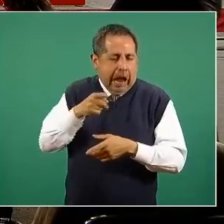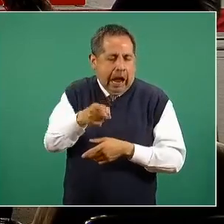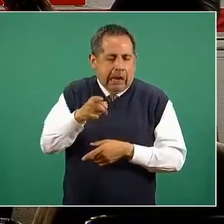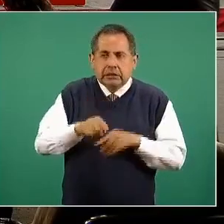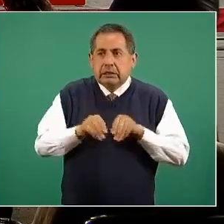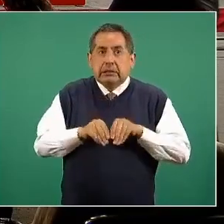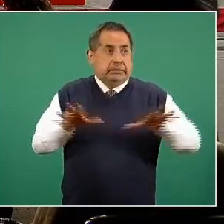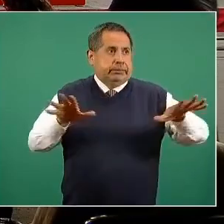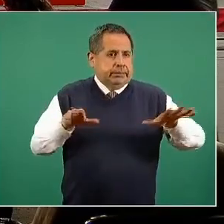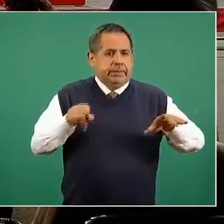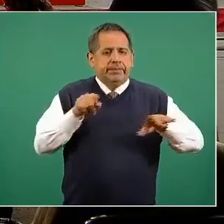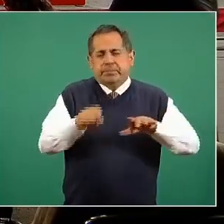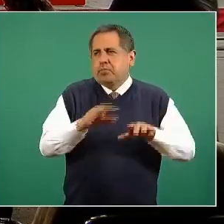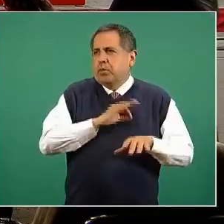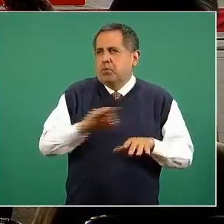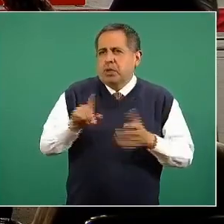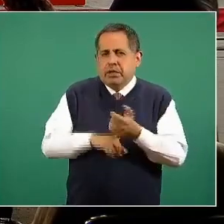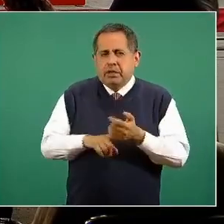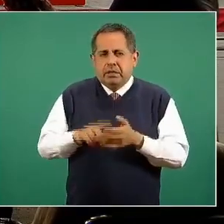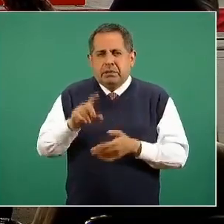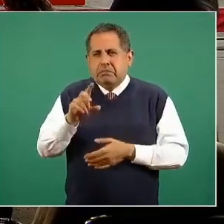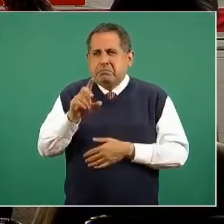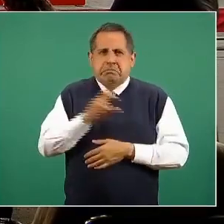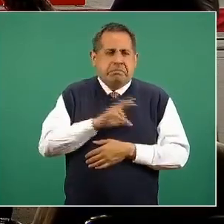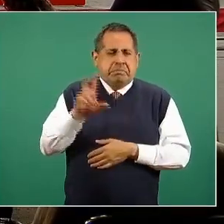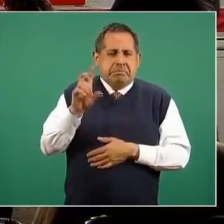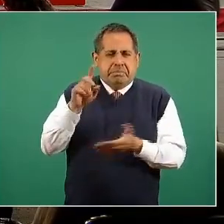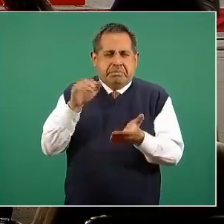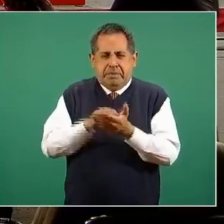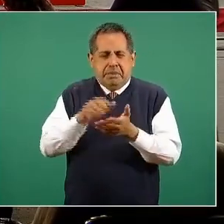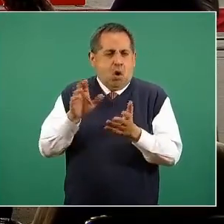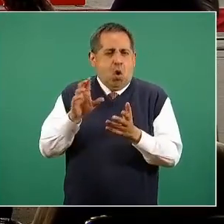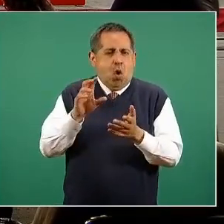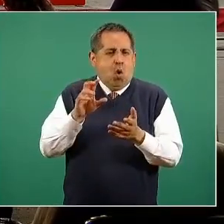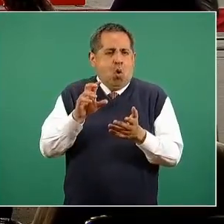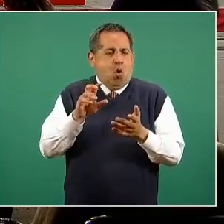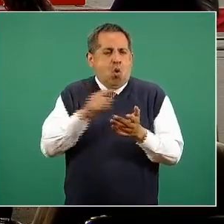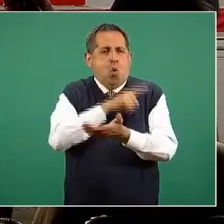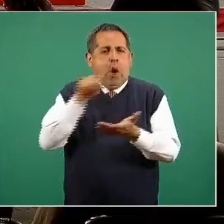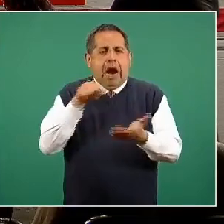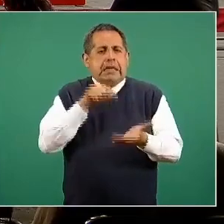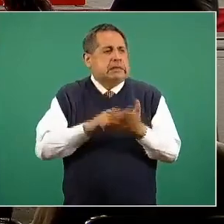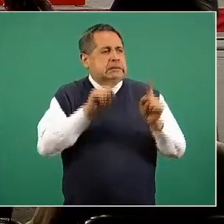están relacionados con cerca de 30,000, un poco más de 30,000 centros